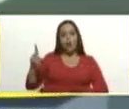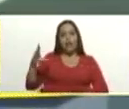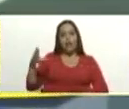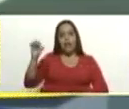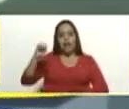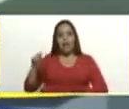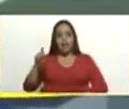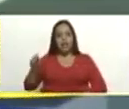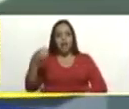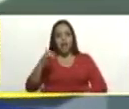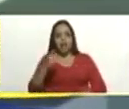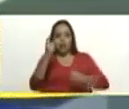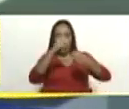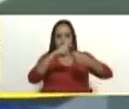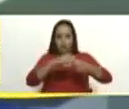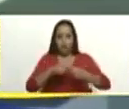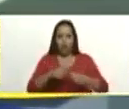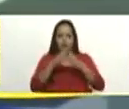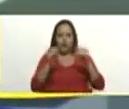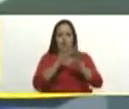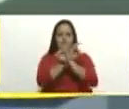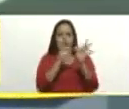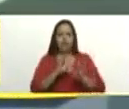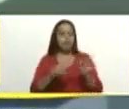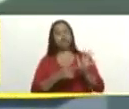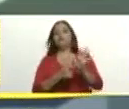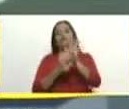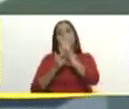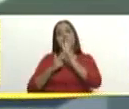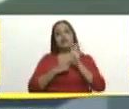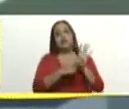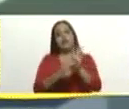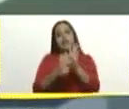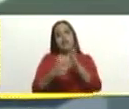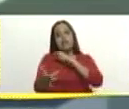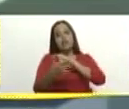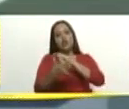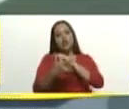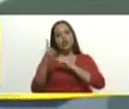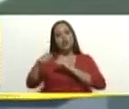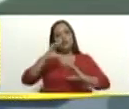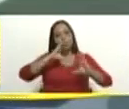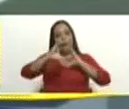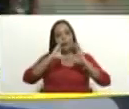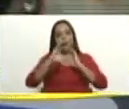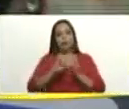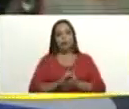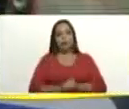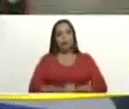hemos incorporado todas las formas de expresarse la tecnología y la comunicación.